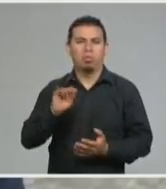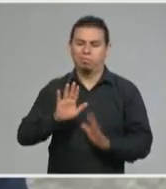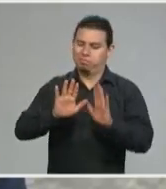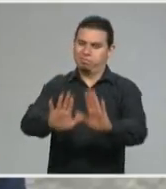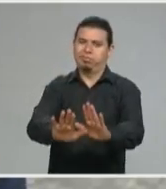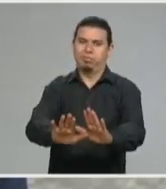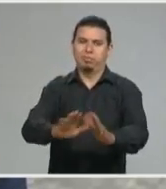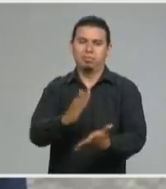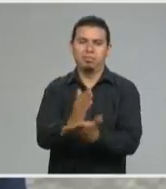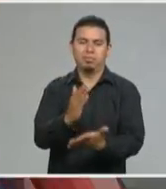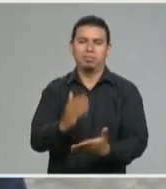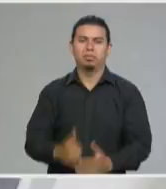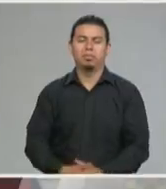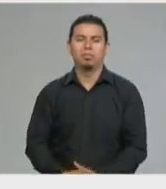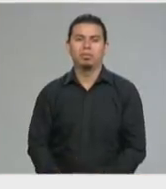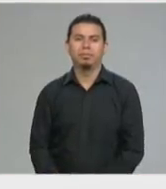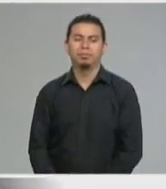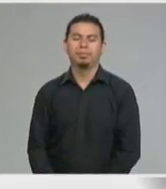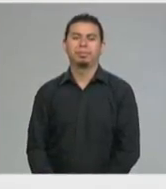suceda.